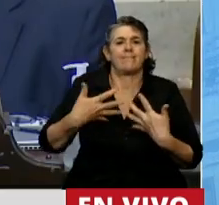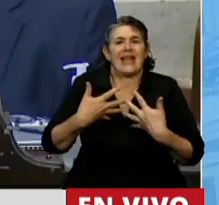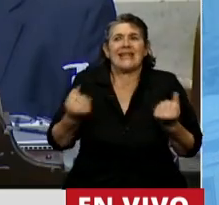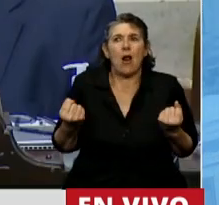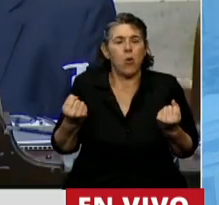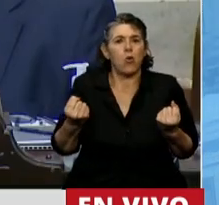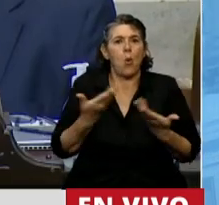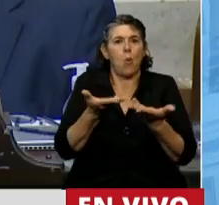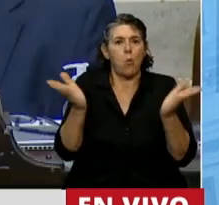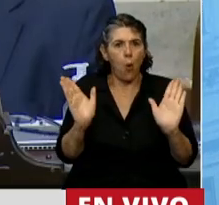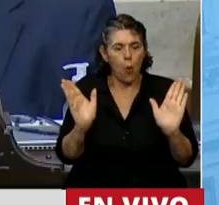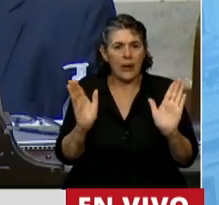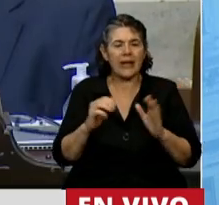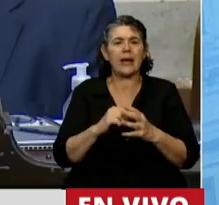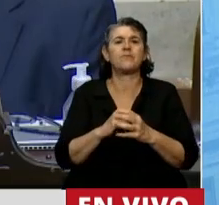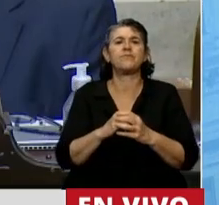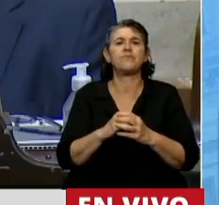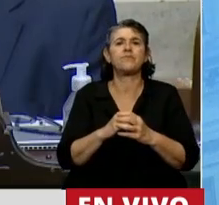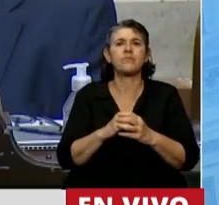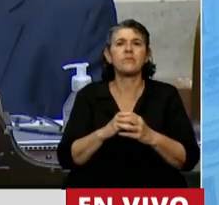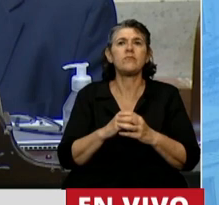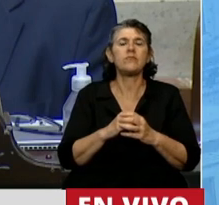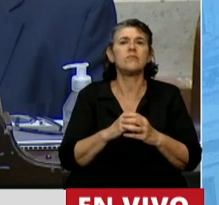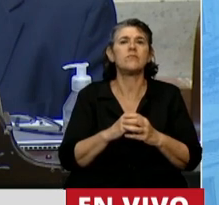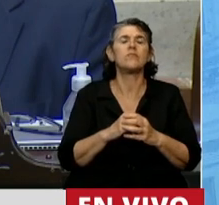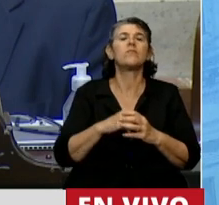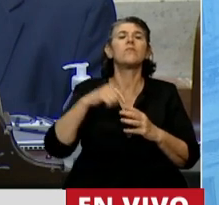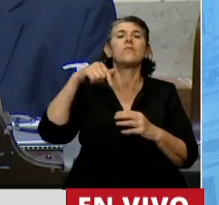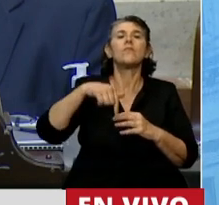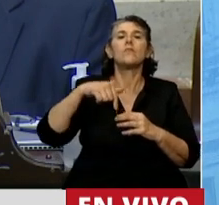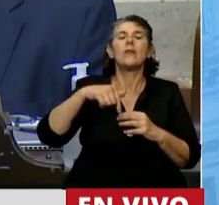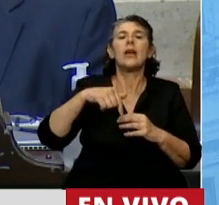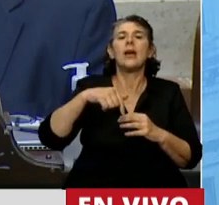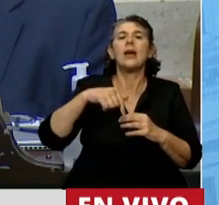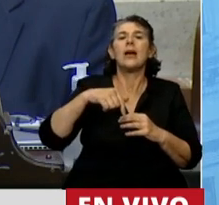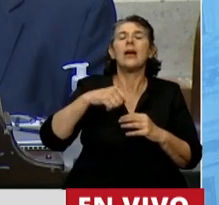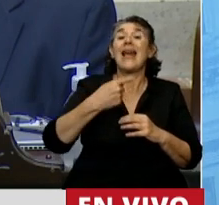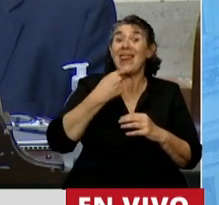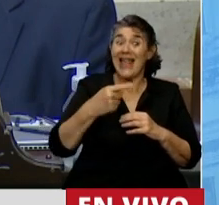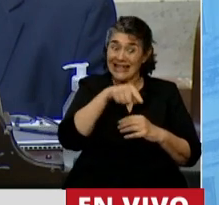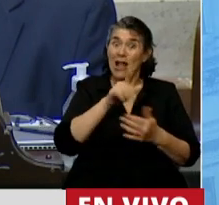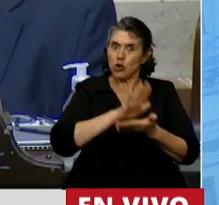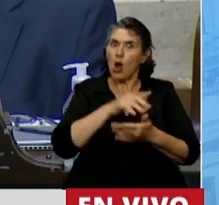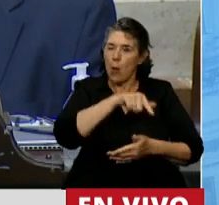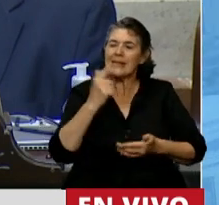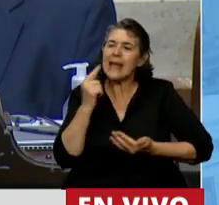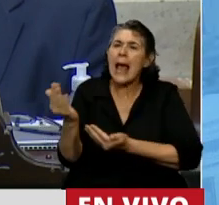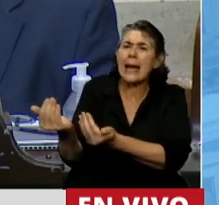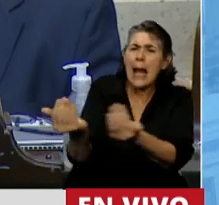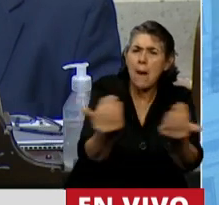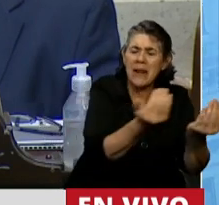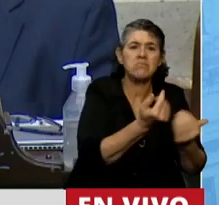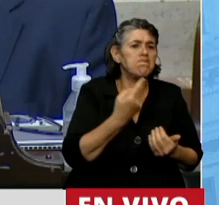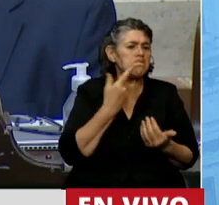cabeza del constitucional del Ministerio Público Pupilar de la Nación, dice a raíz de ese informe, no se advierte